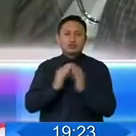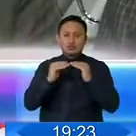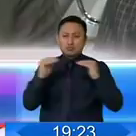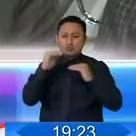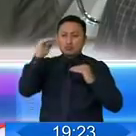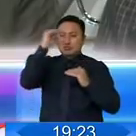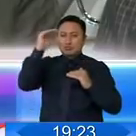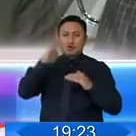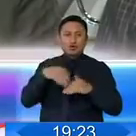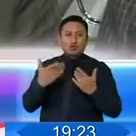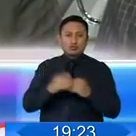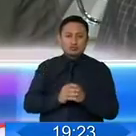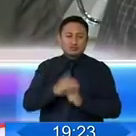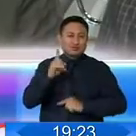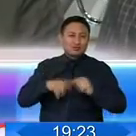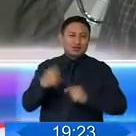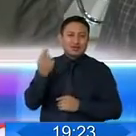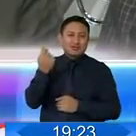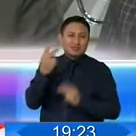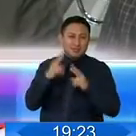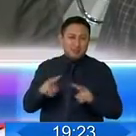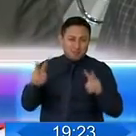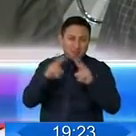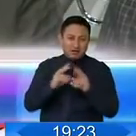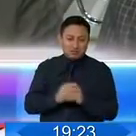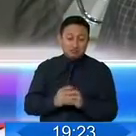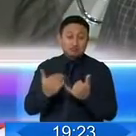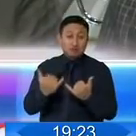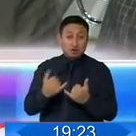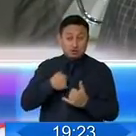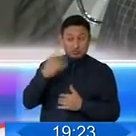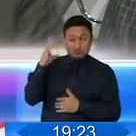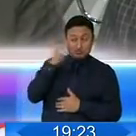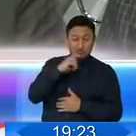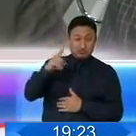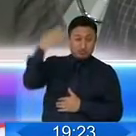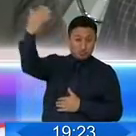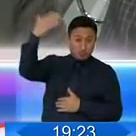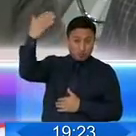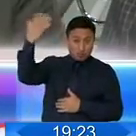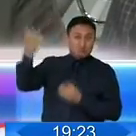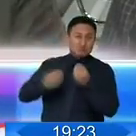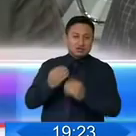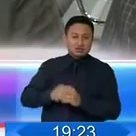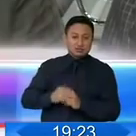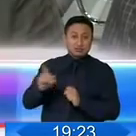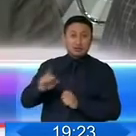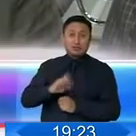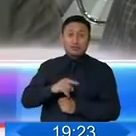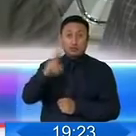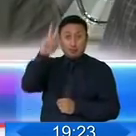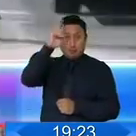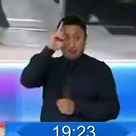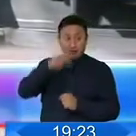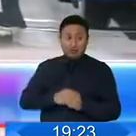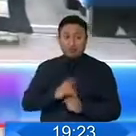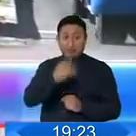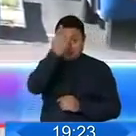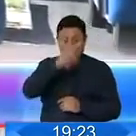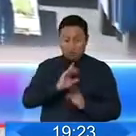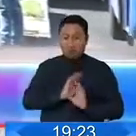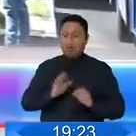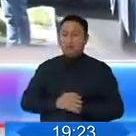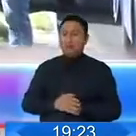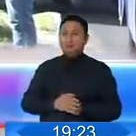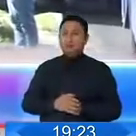puede definir un costo. Entonces, lo que está haciendo en este momento, a nuestra percepción, el señor alcalde, es evitando tomar decisiones. Resaltan